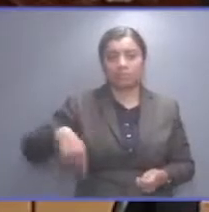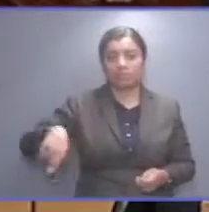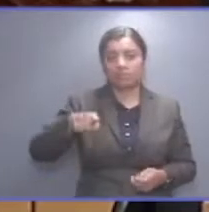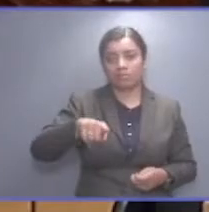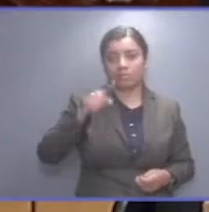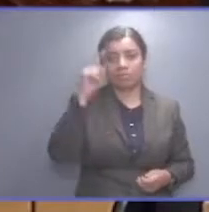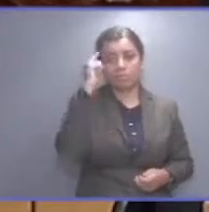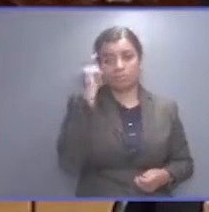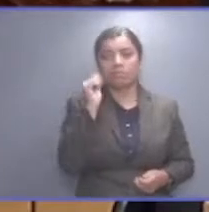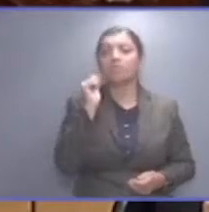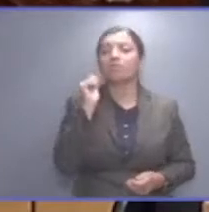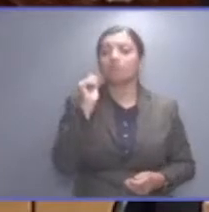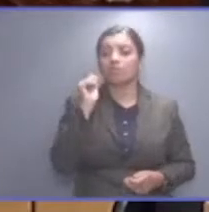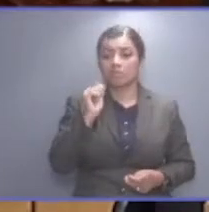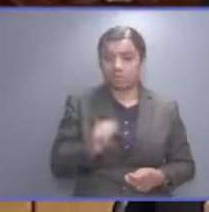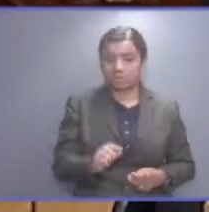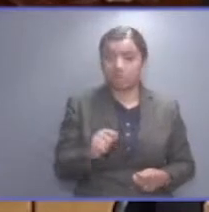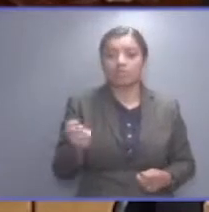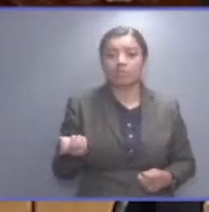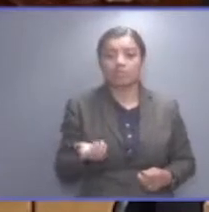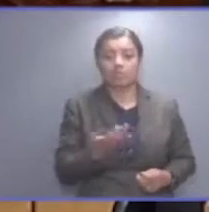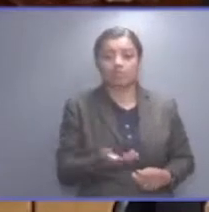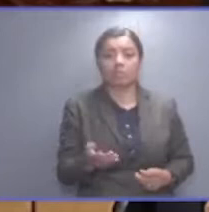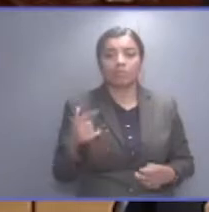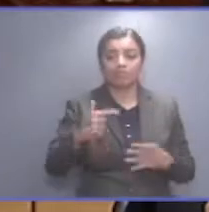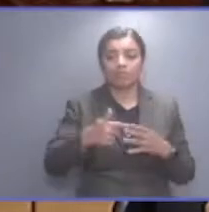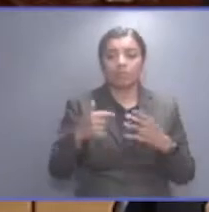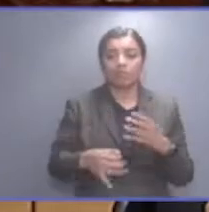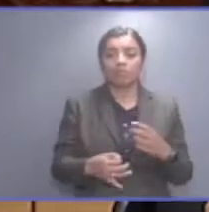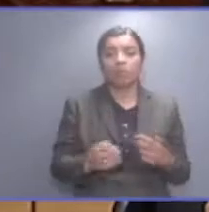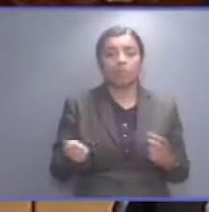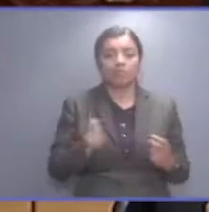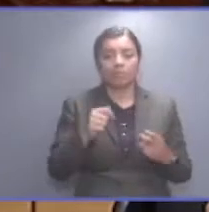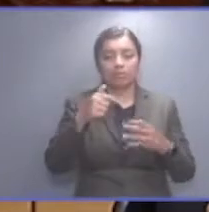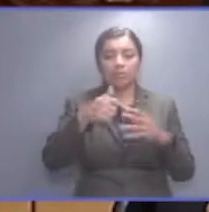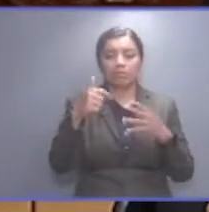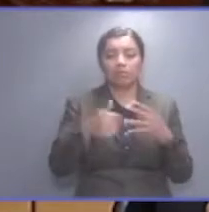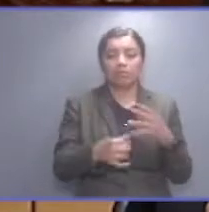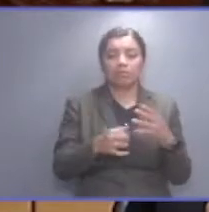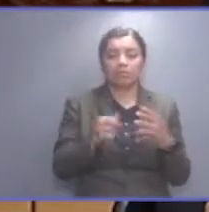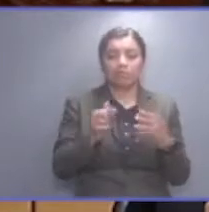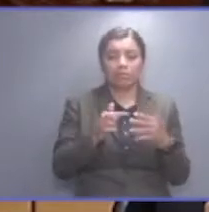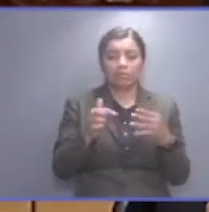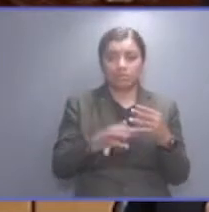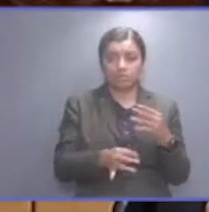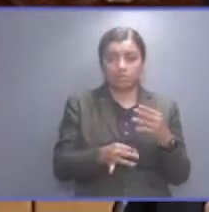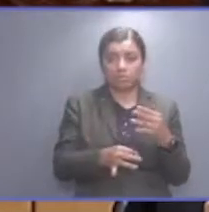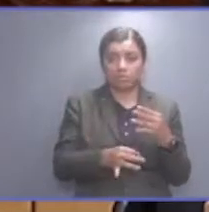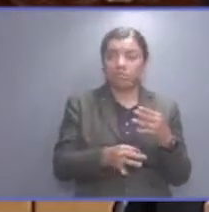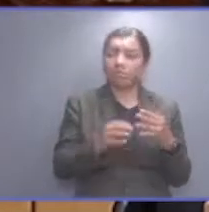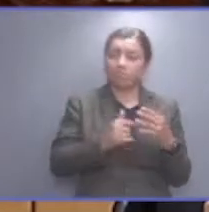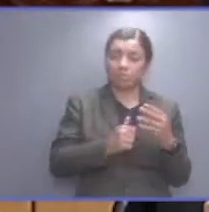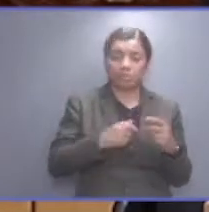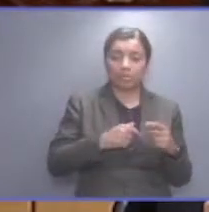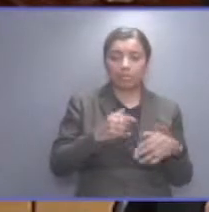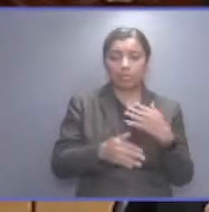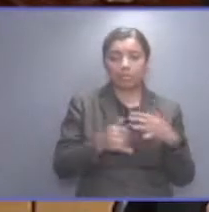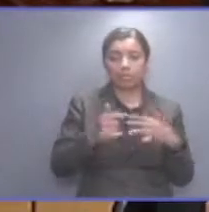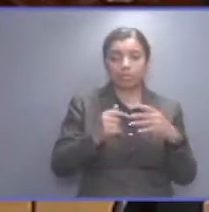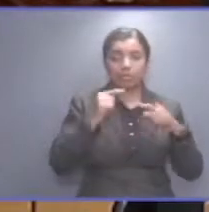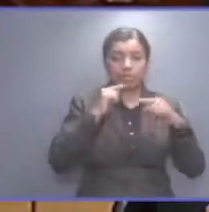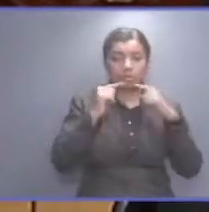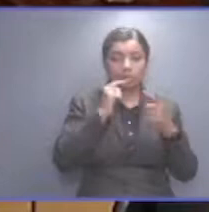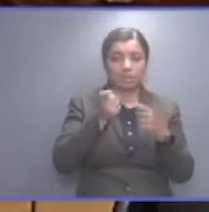Defensoría, podrán ejercer las acciones legales correspondientes de conformidad de la ley de la jurisdicción